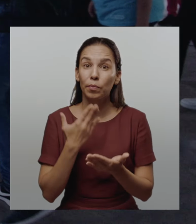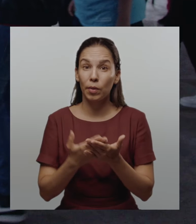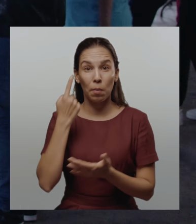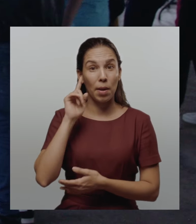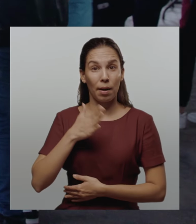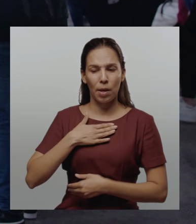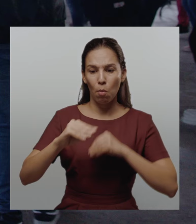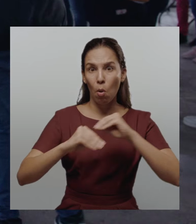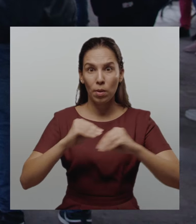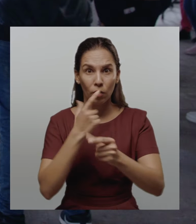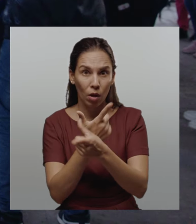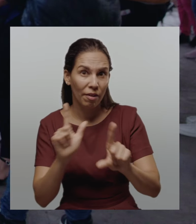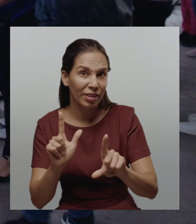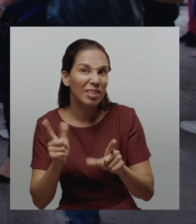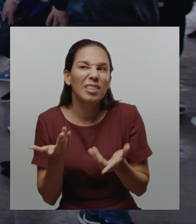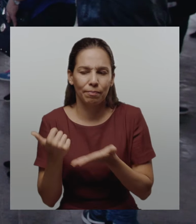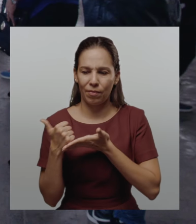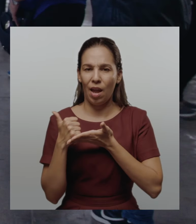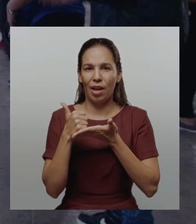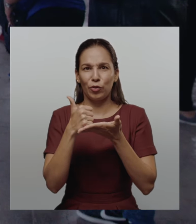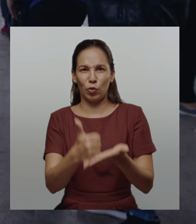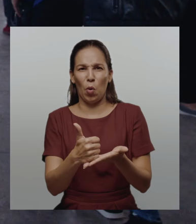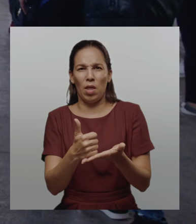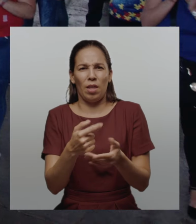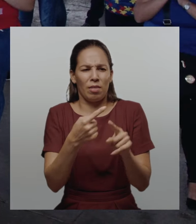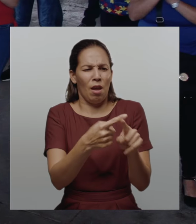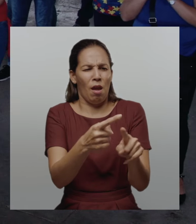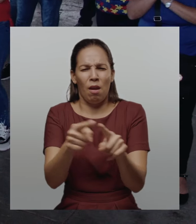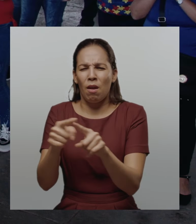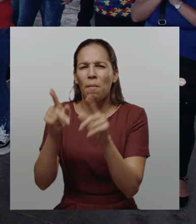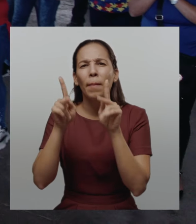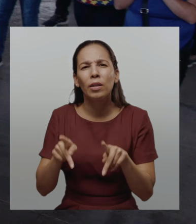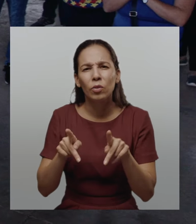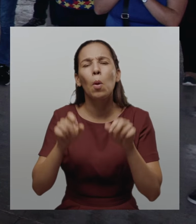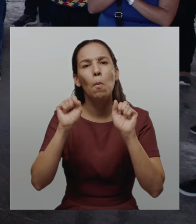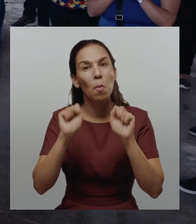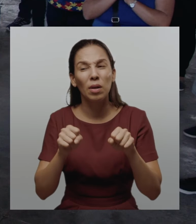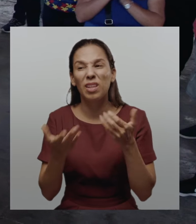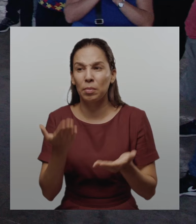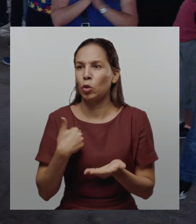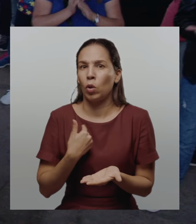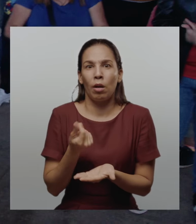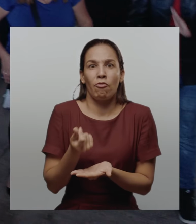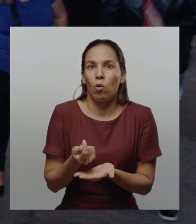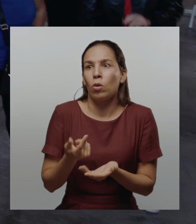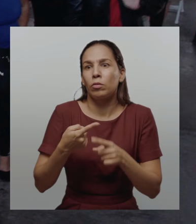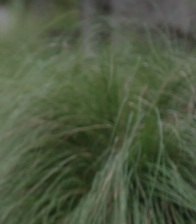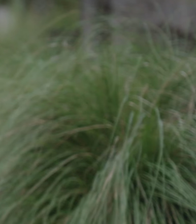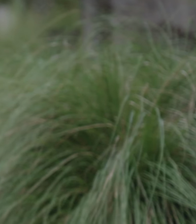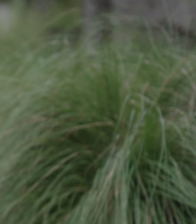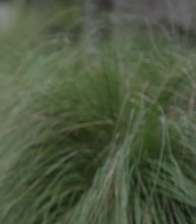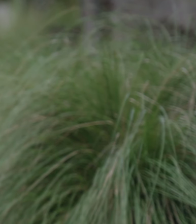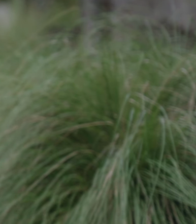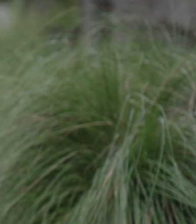Bueno, para mí, Moviéndonos con Libertad ha sido una ayuda a diferentes personas que la verdad pueden no tener los recursos y demás para